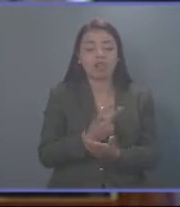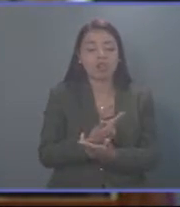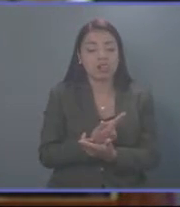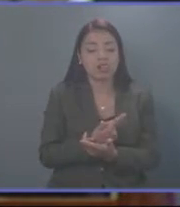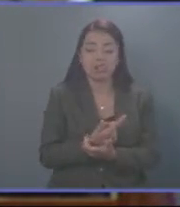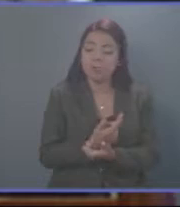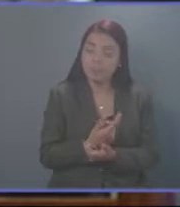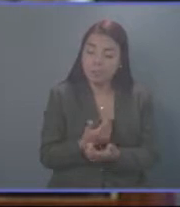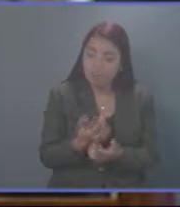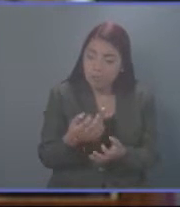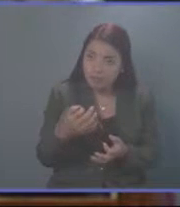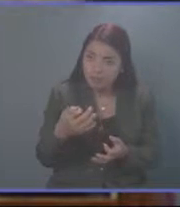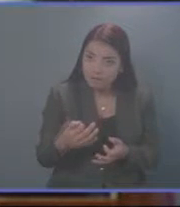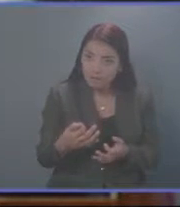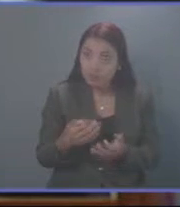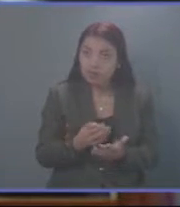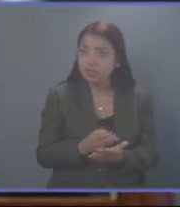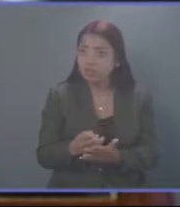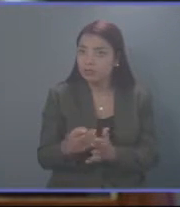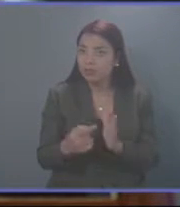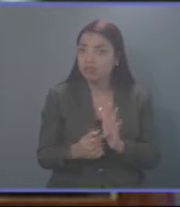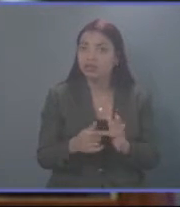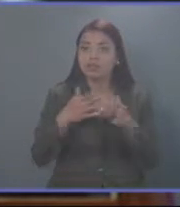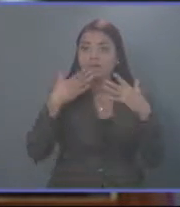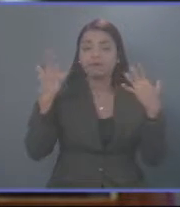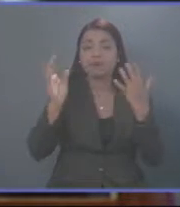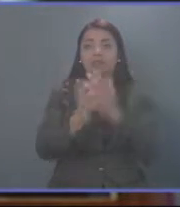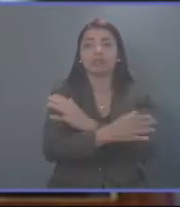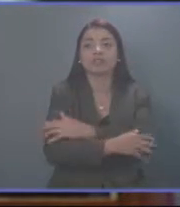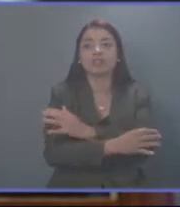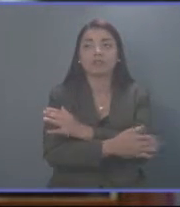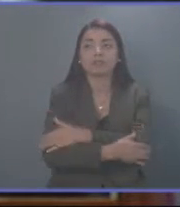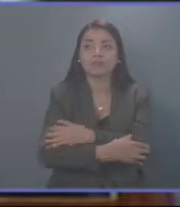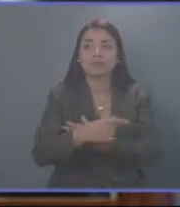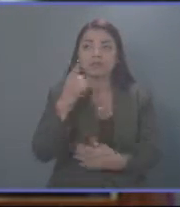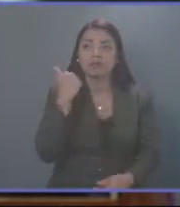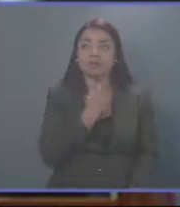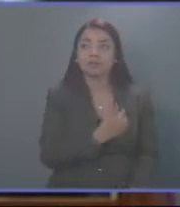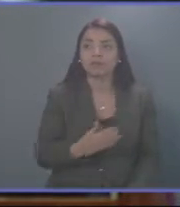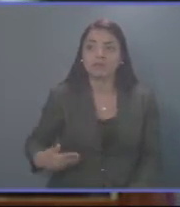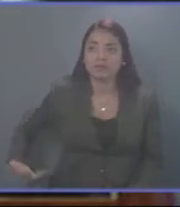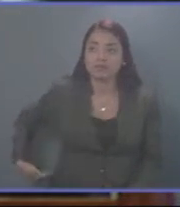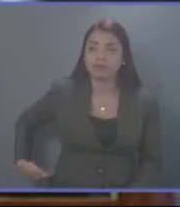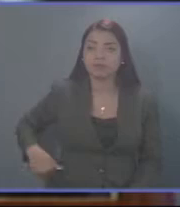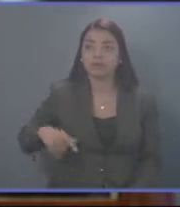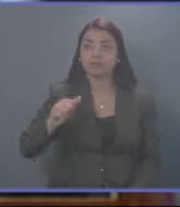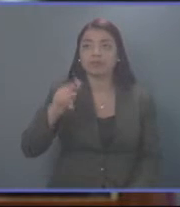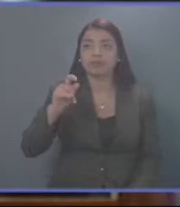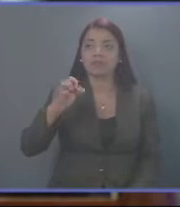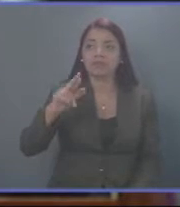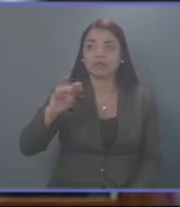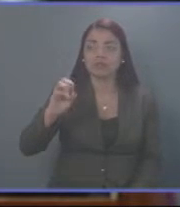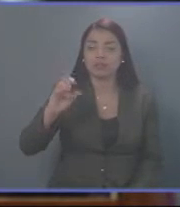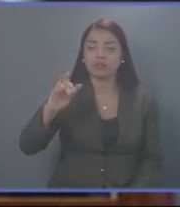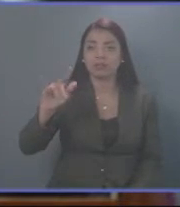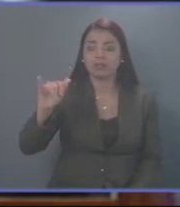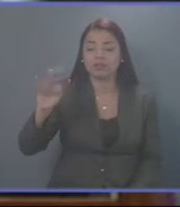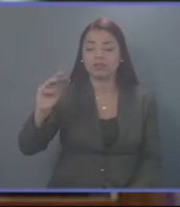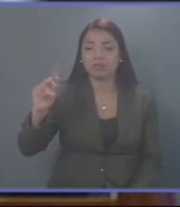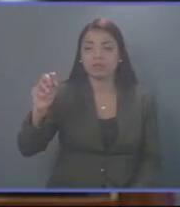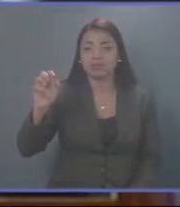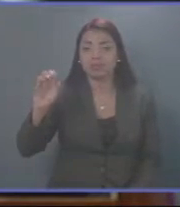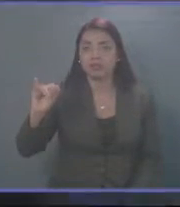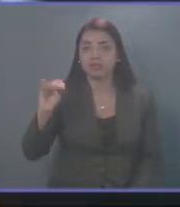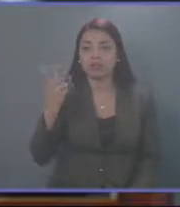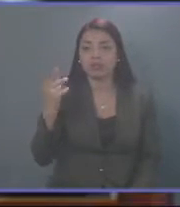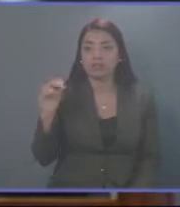transparente. 2. Su felicitación al honorable señor presidente electo Alejandro Yamatei.